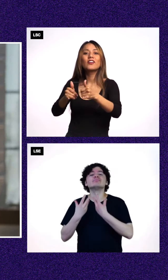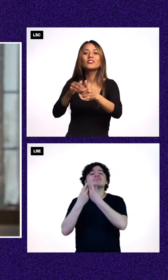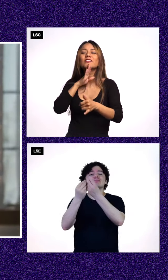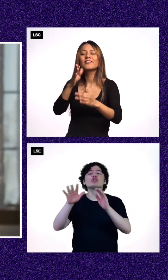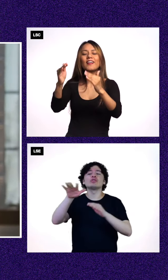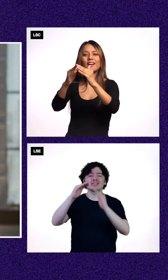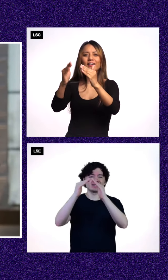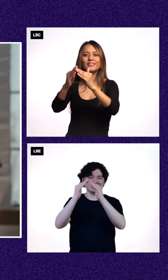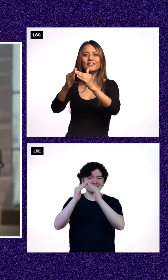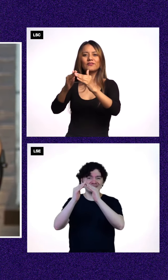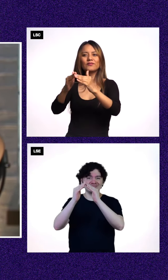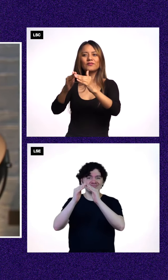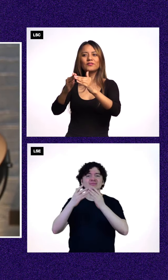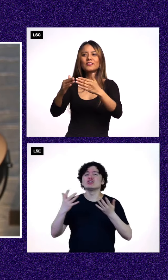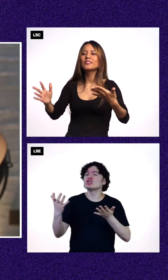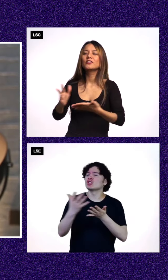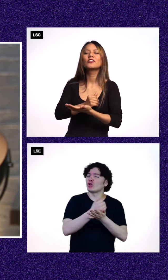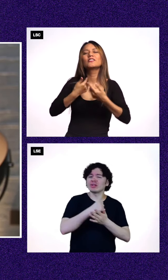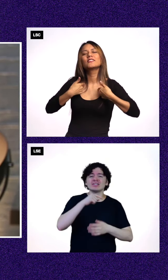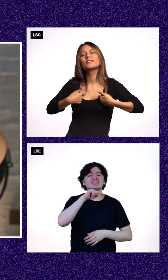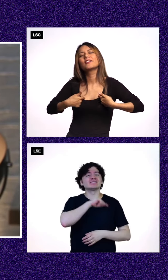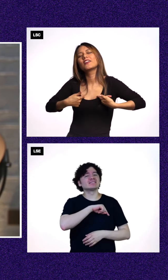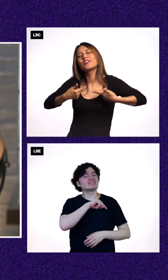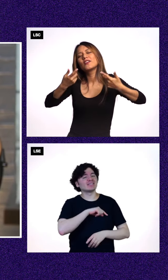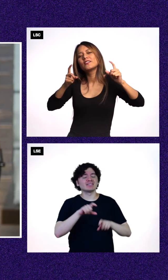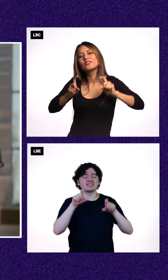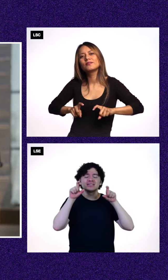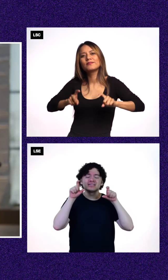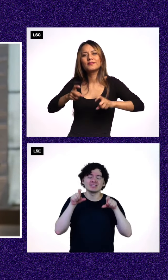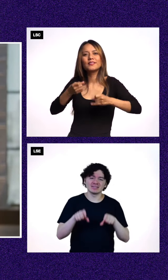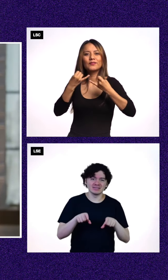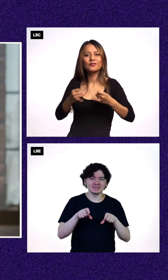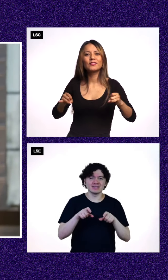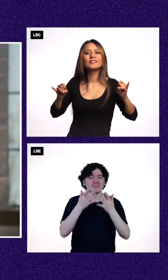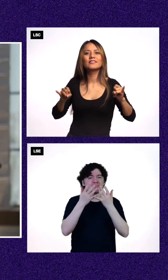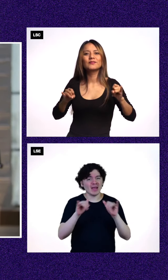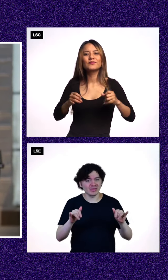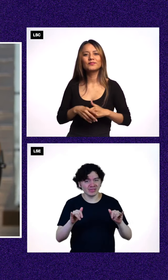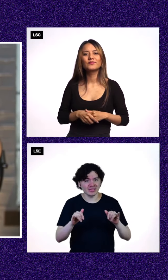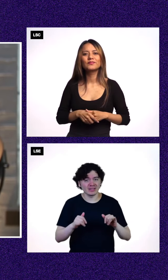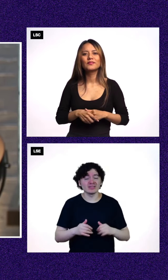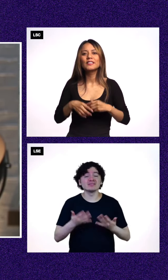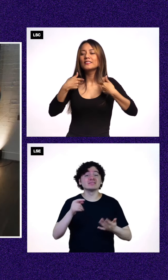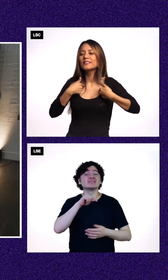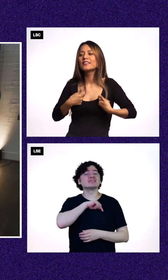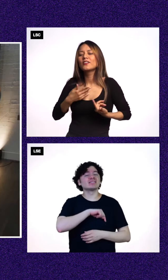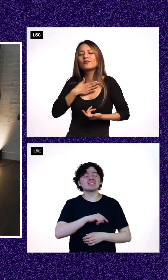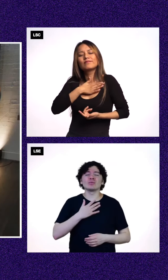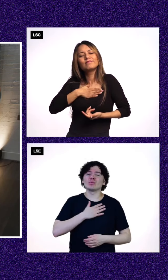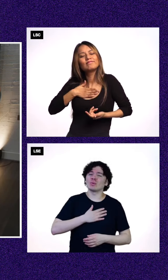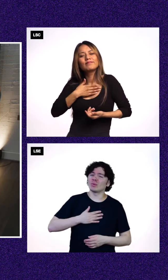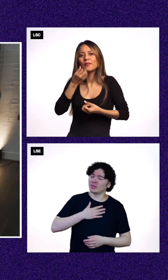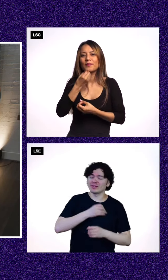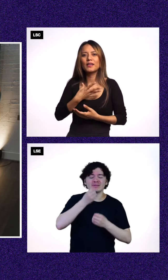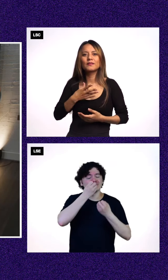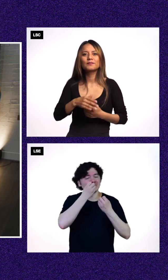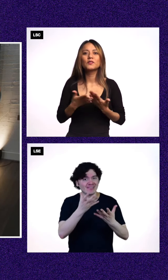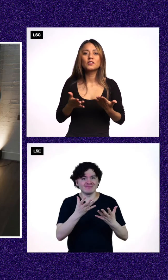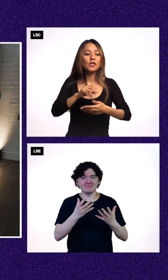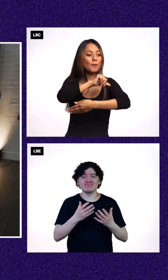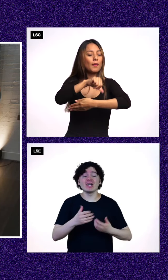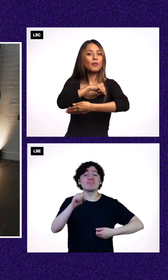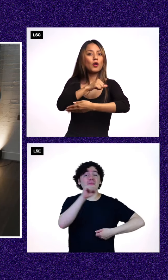animados. Yo diría que esa sería la subestimación del año, justo ahí. Sintieron un gran alivio. Bueno, Pablo